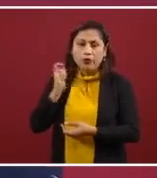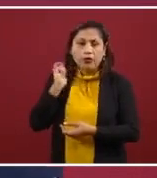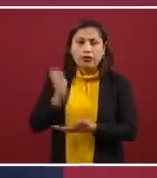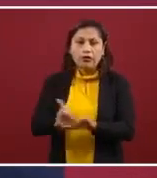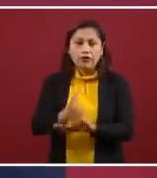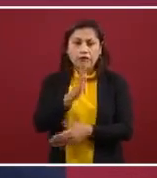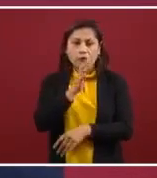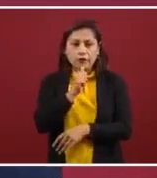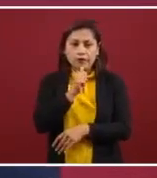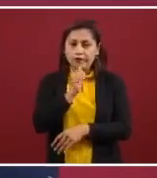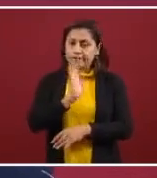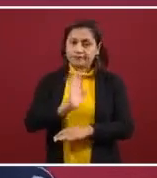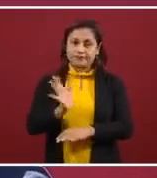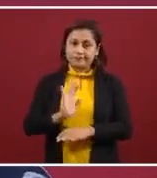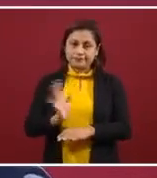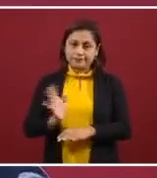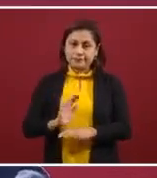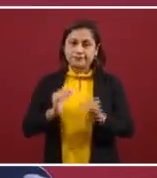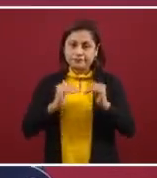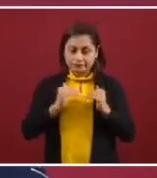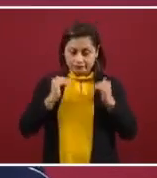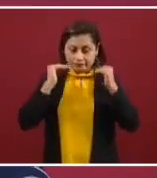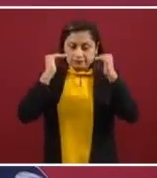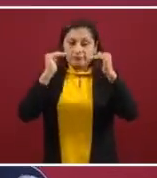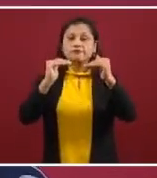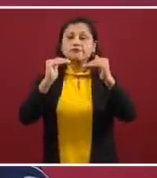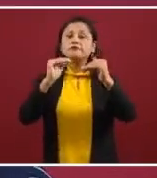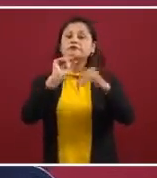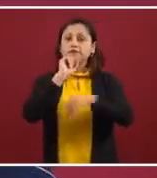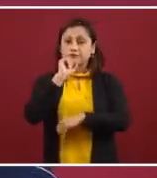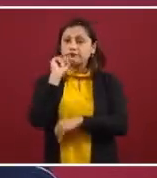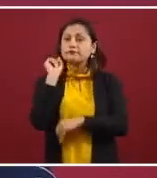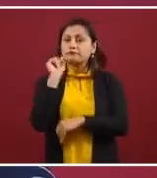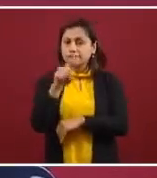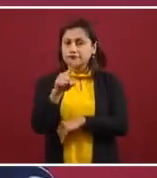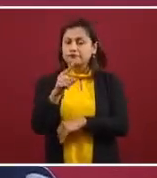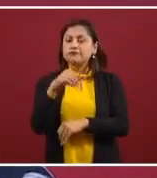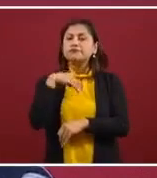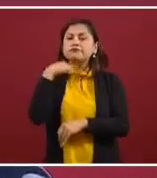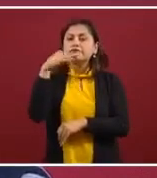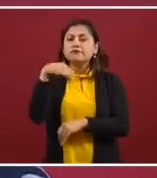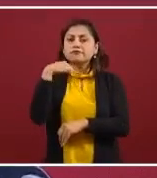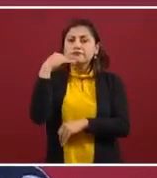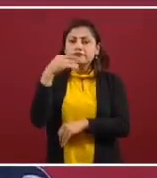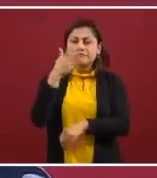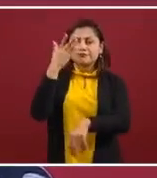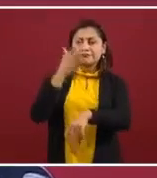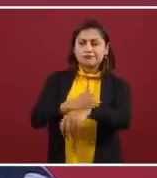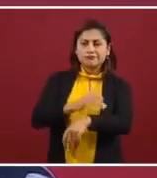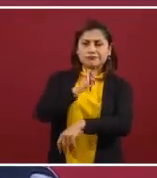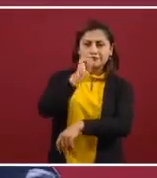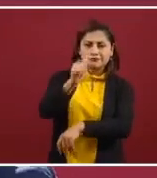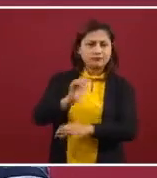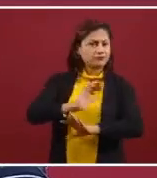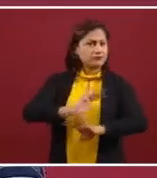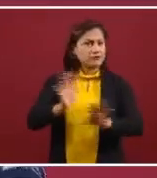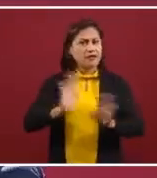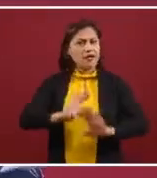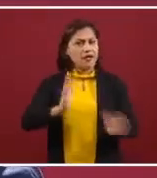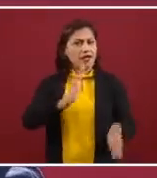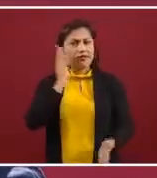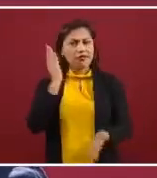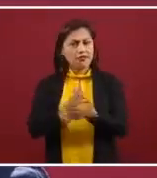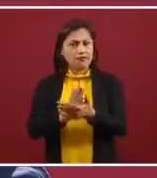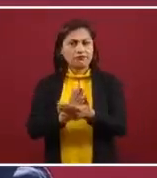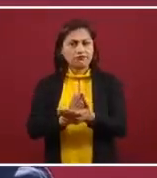que se acabe con la corrupción, con la impunidad, de arriba para